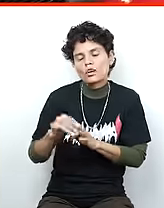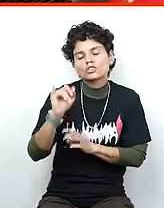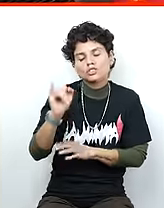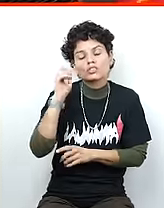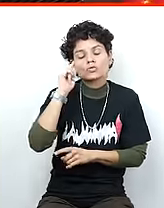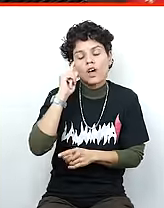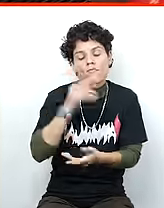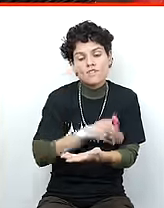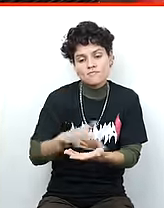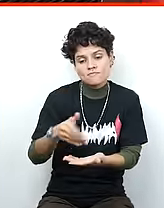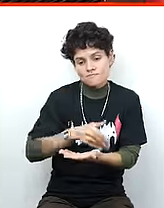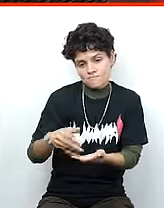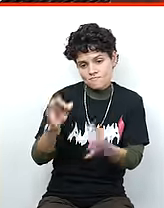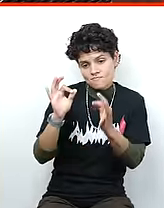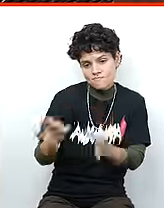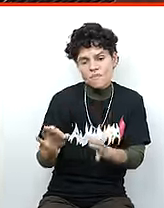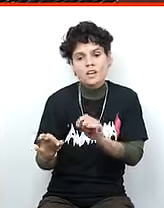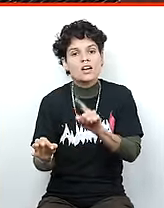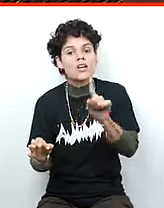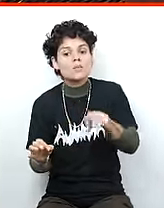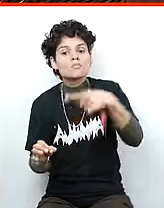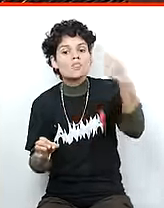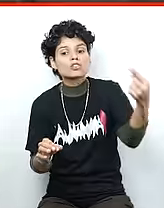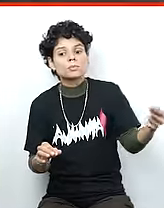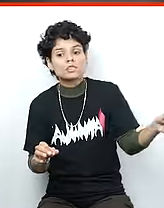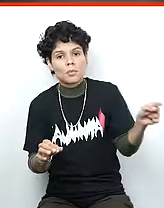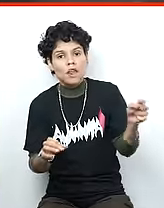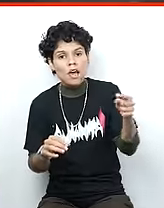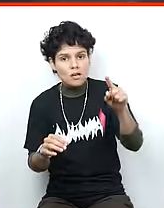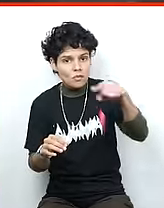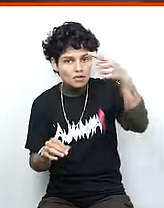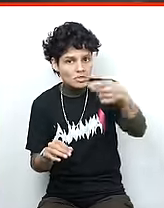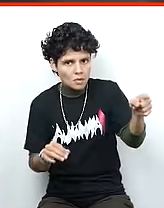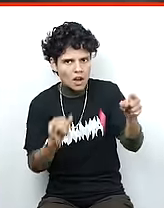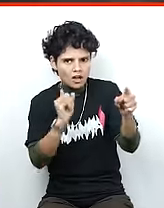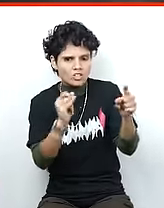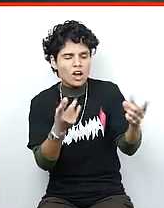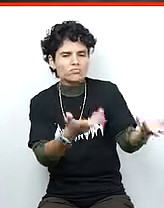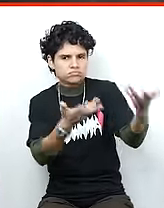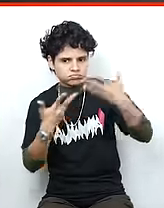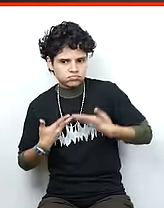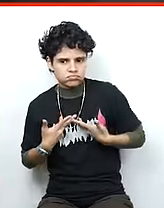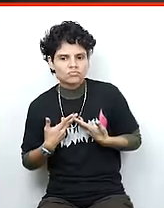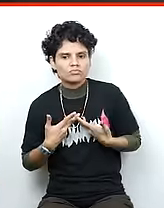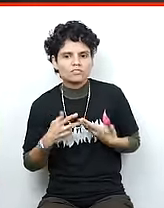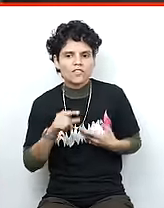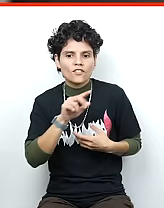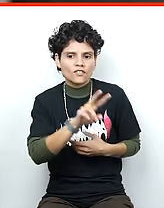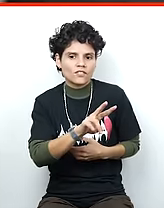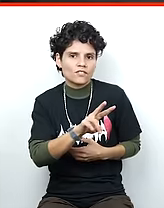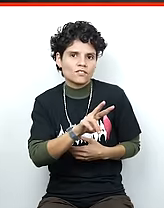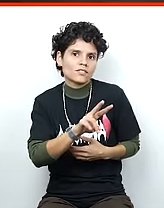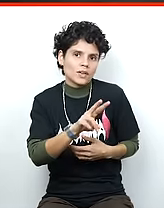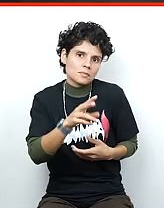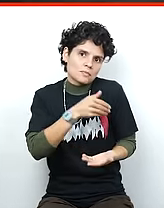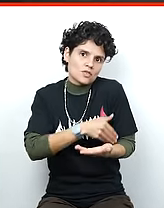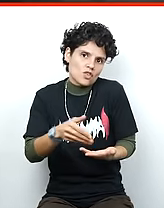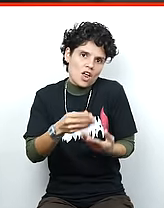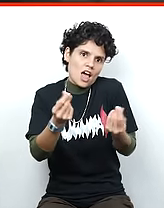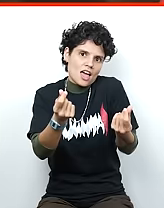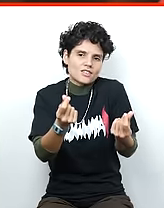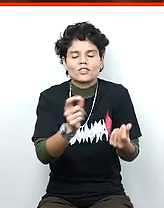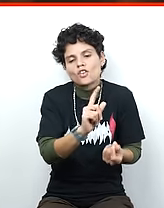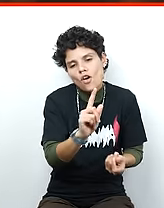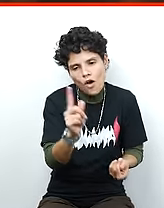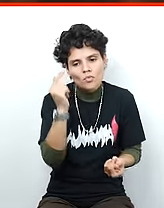Y ahora, la semana que viene, cumplo 25. Y volví, no de la mejor manera, pero volvió. Económicamente bien, gracias a Dios, y... ¿Y